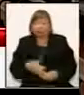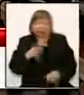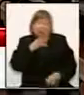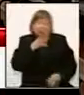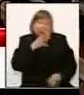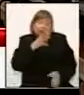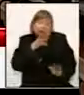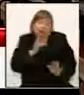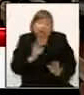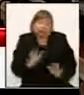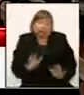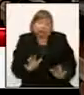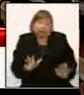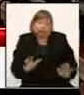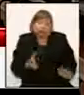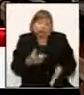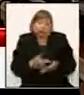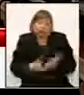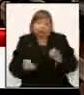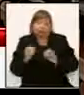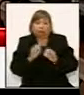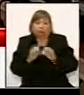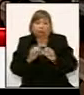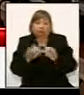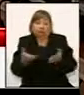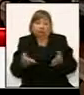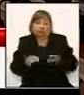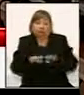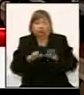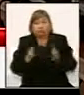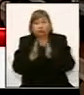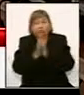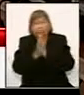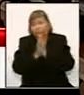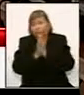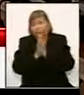pues, bueno, hay que resolverlo en esta mesa y le pido